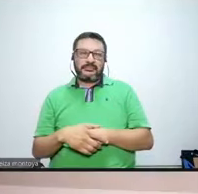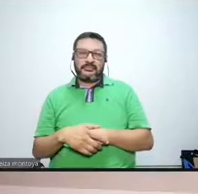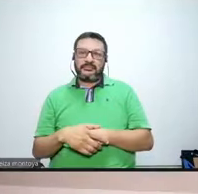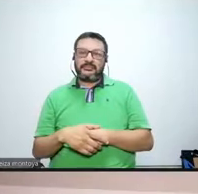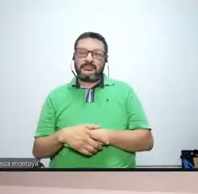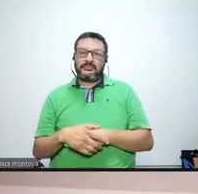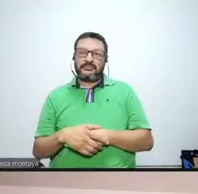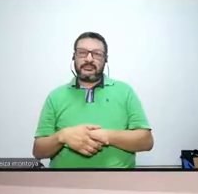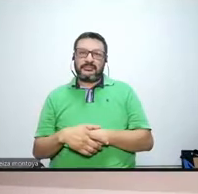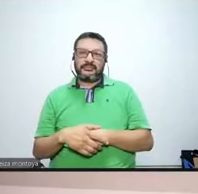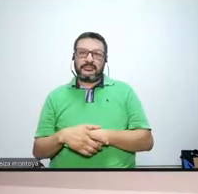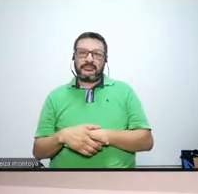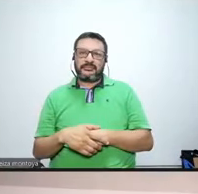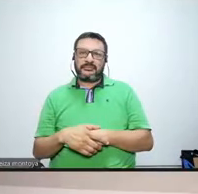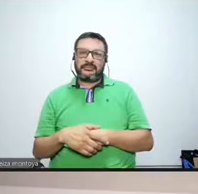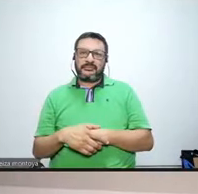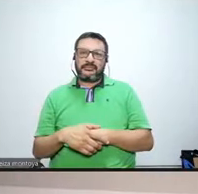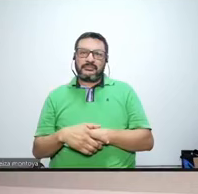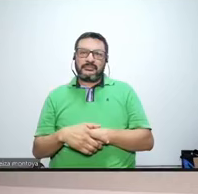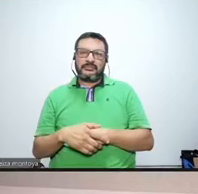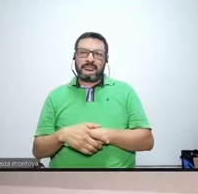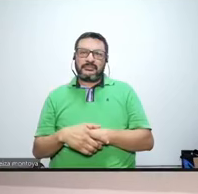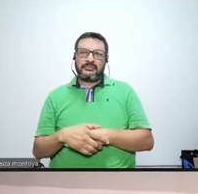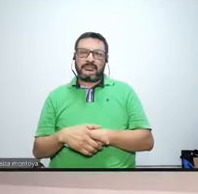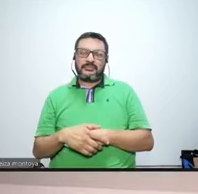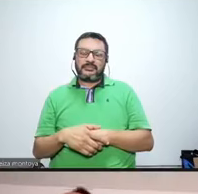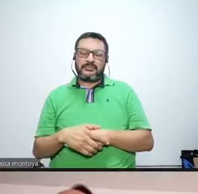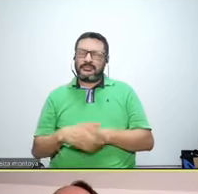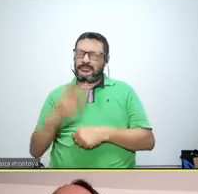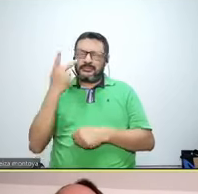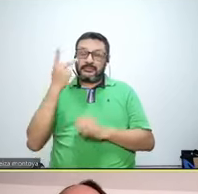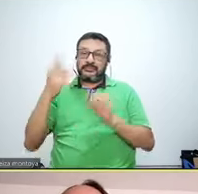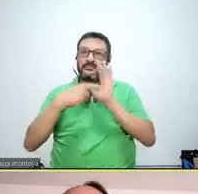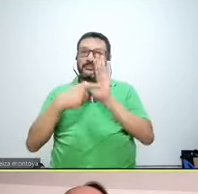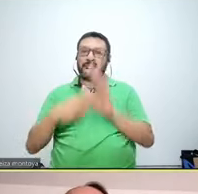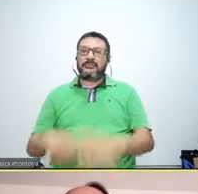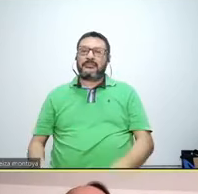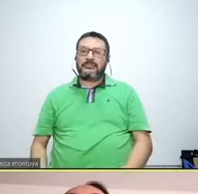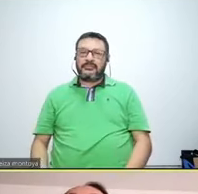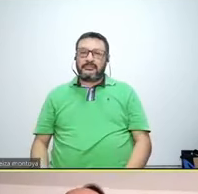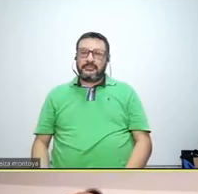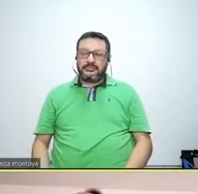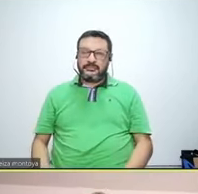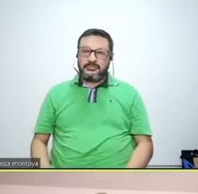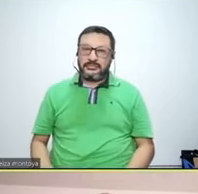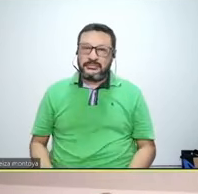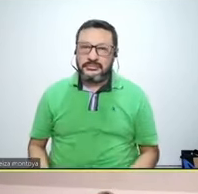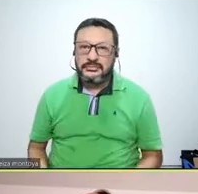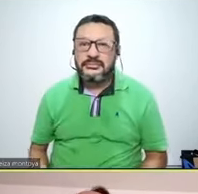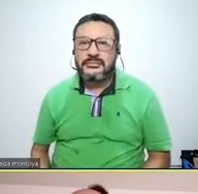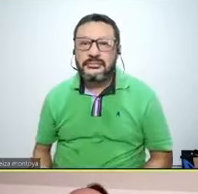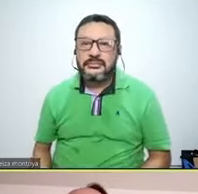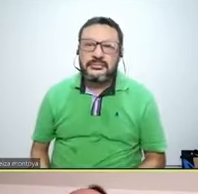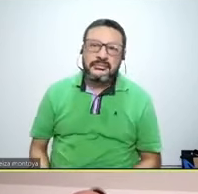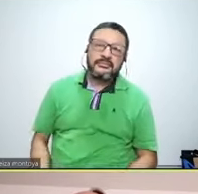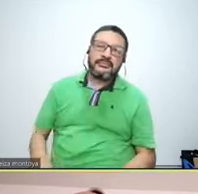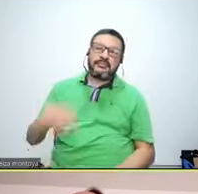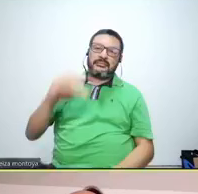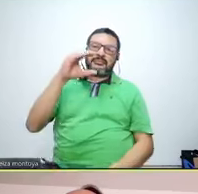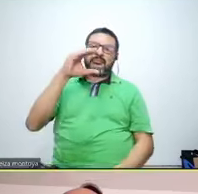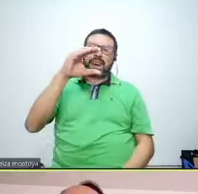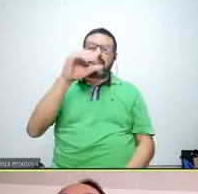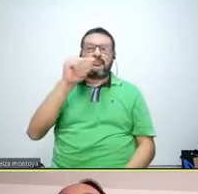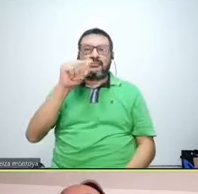para que lo tengamos acá referenciado? ¿Puedes decir? Sí, mi novio, bueno, se llama Carlos Duque y